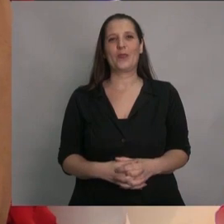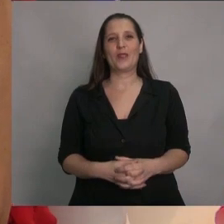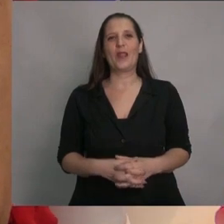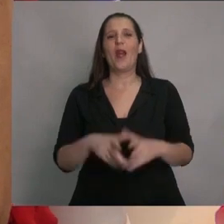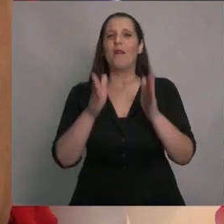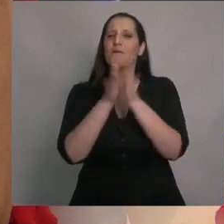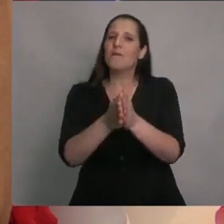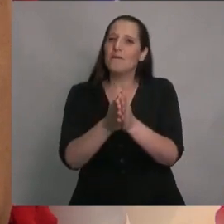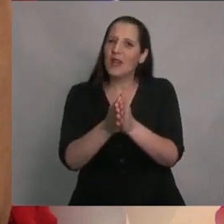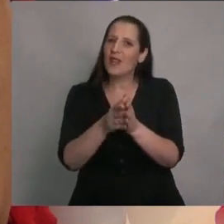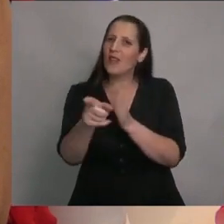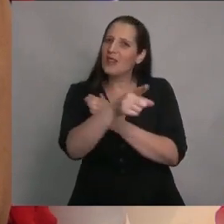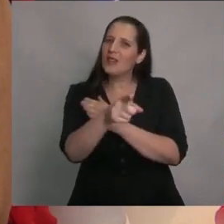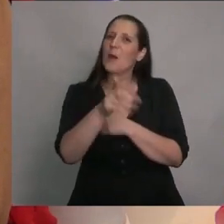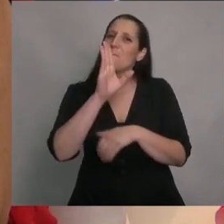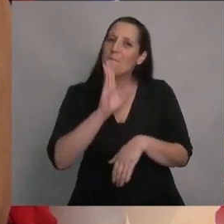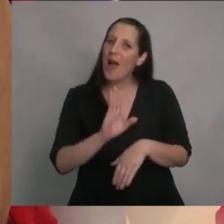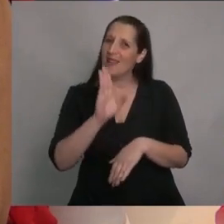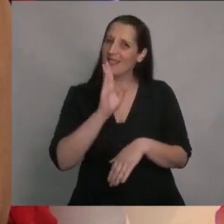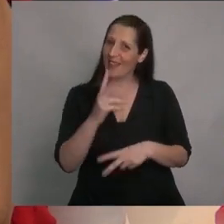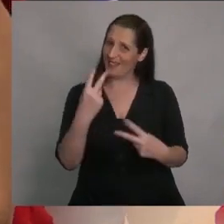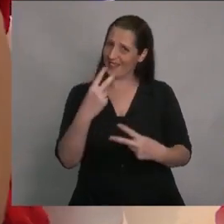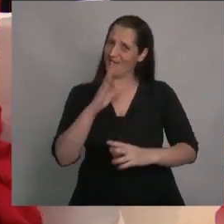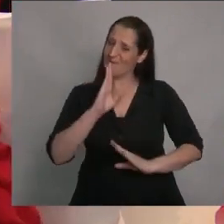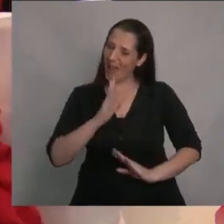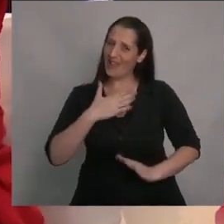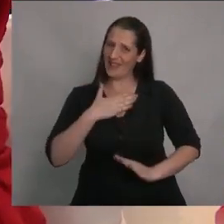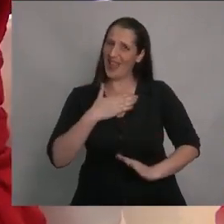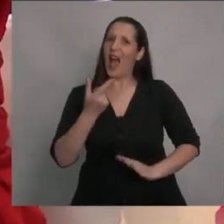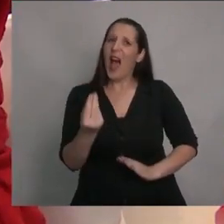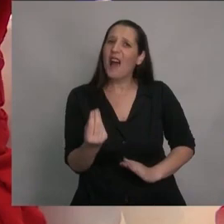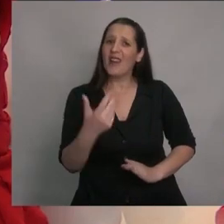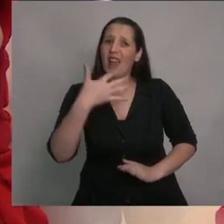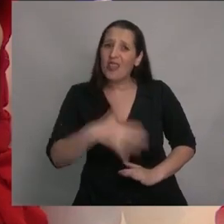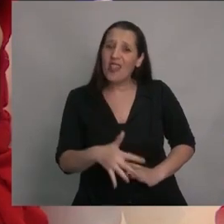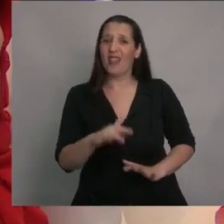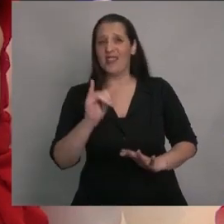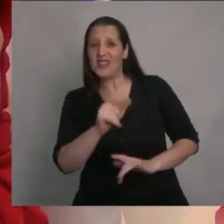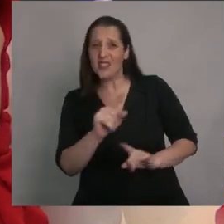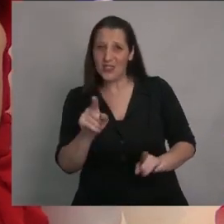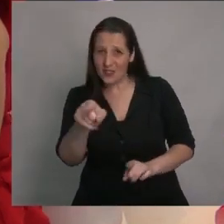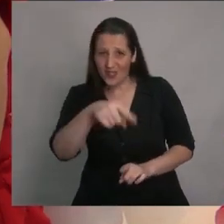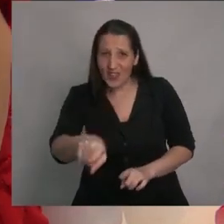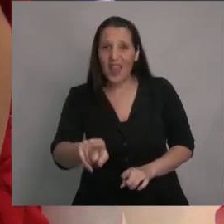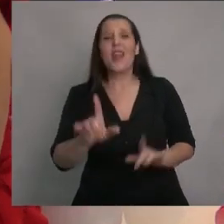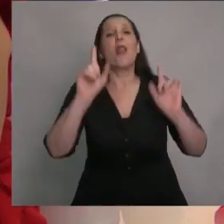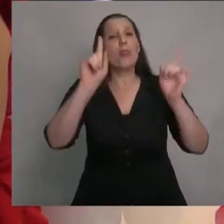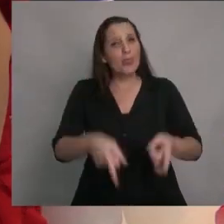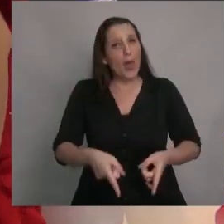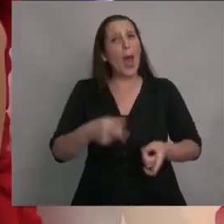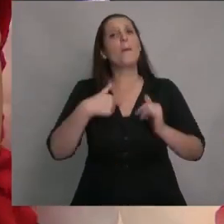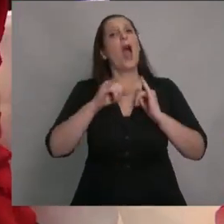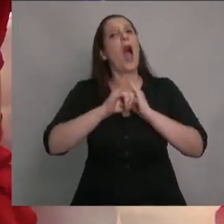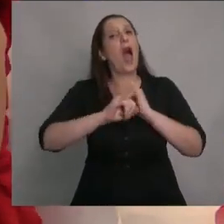les pido que me tengan paciencia y para que puedan entenderme mejor. Y tengo también que avisarles